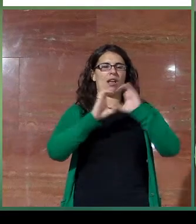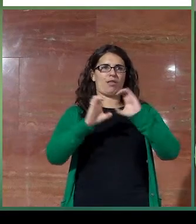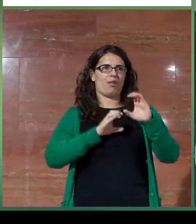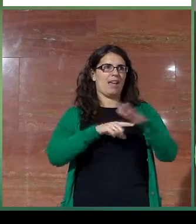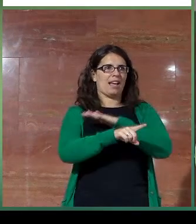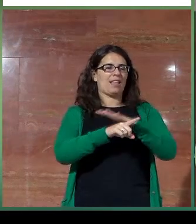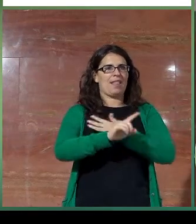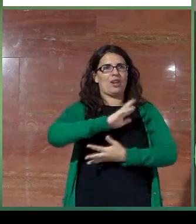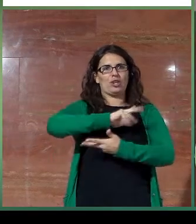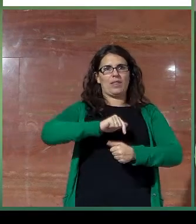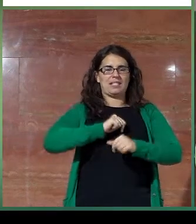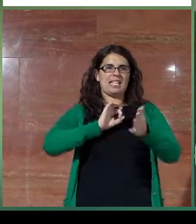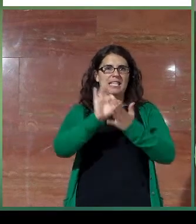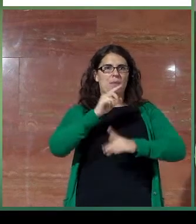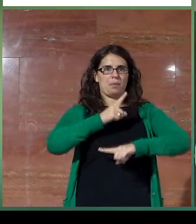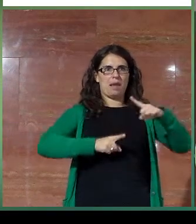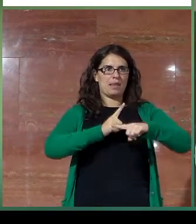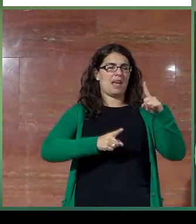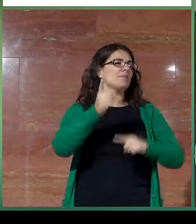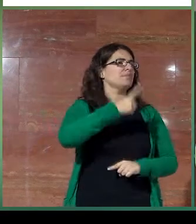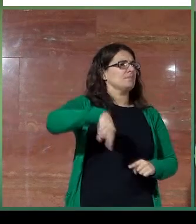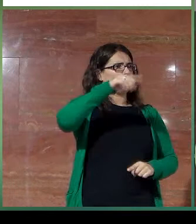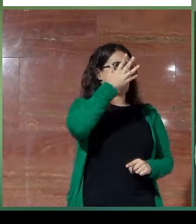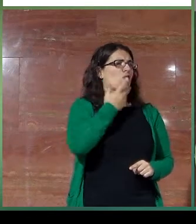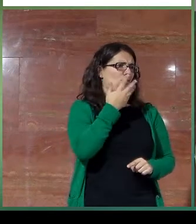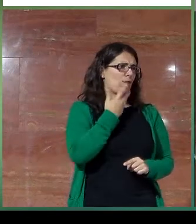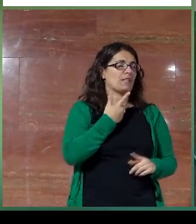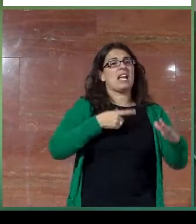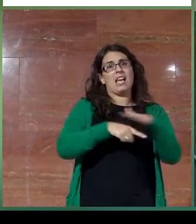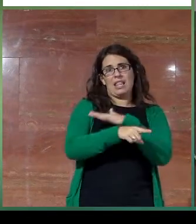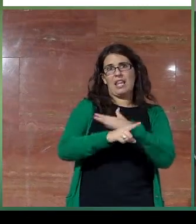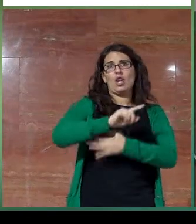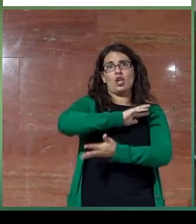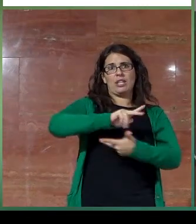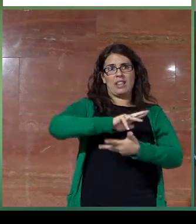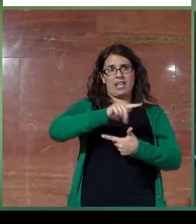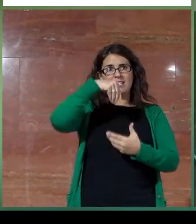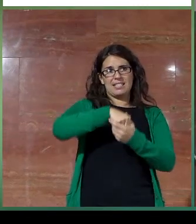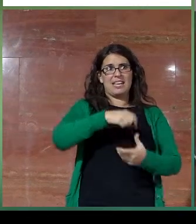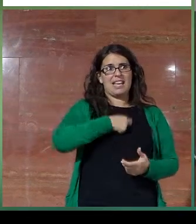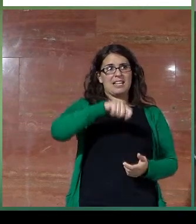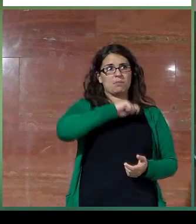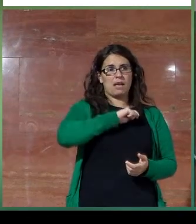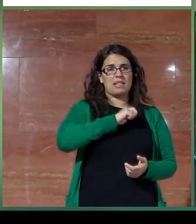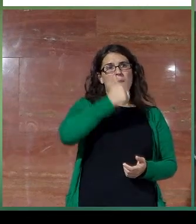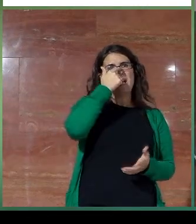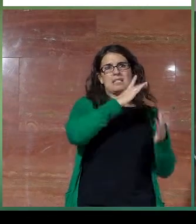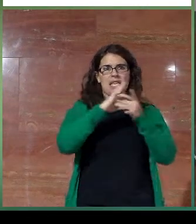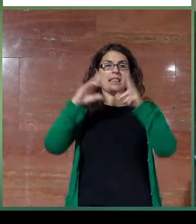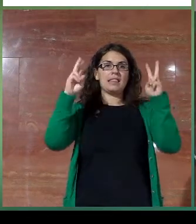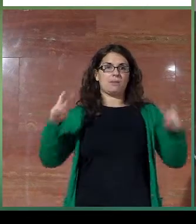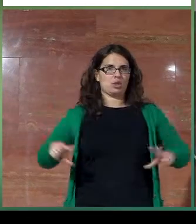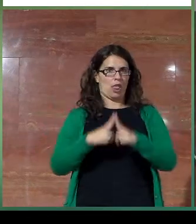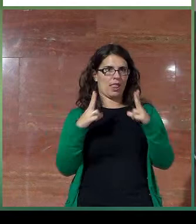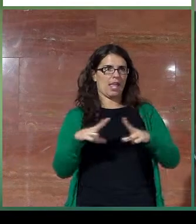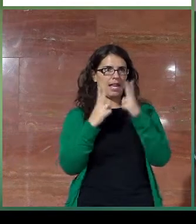noticias Serimedia, que, como muchos de ustedes saben, es la agencia de noticias de este país especializada en temas sociales